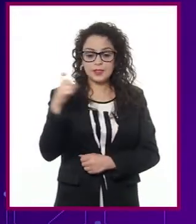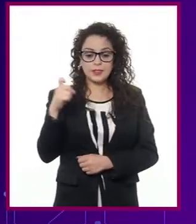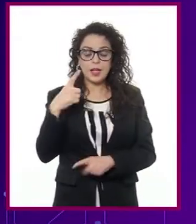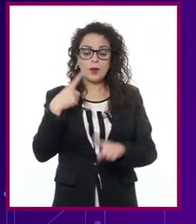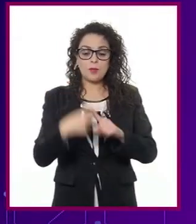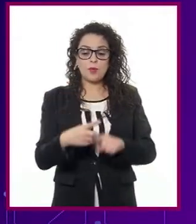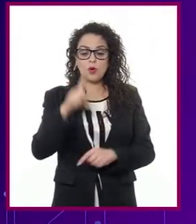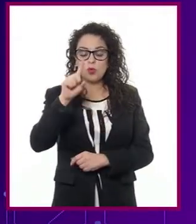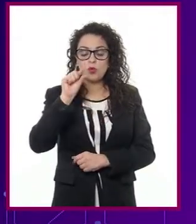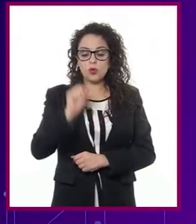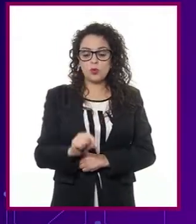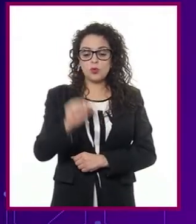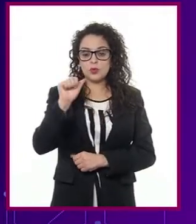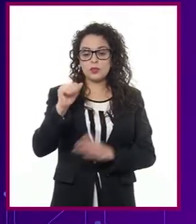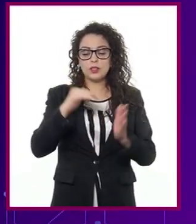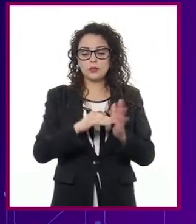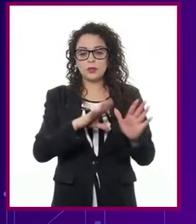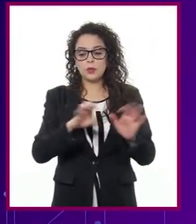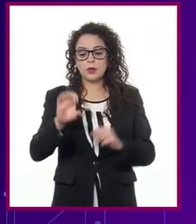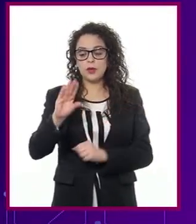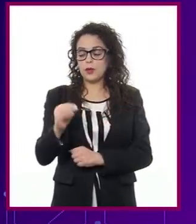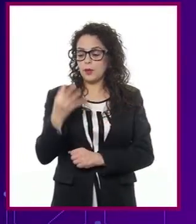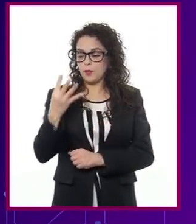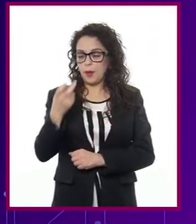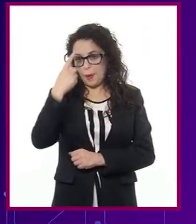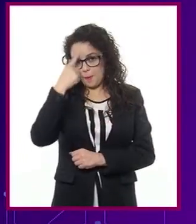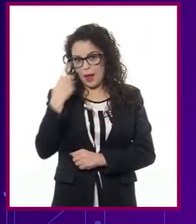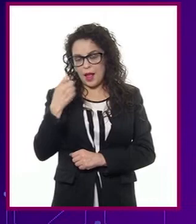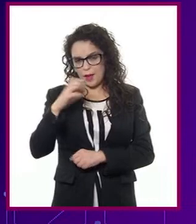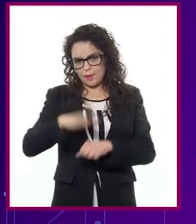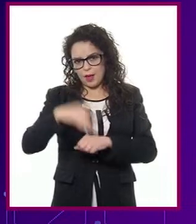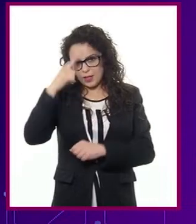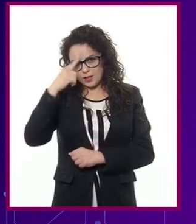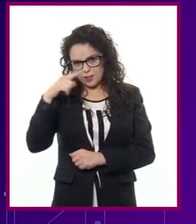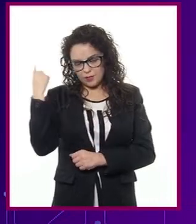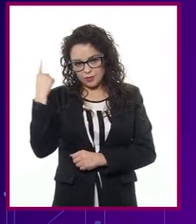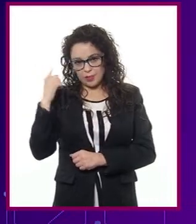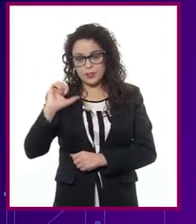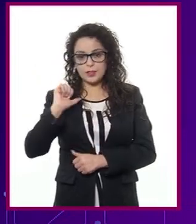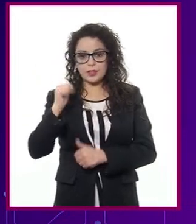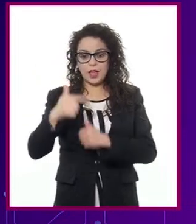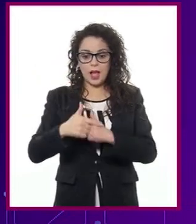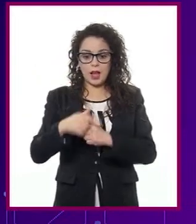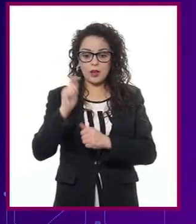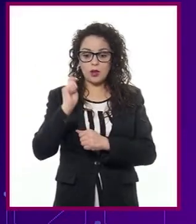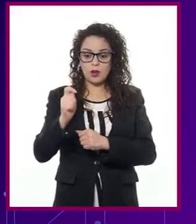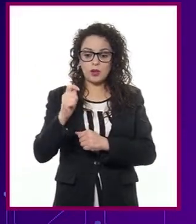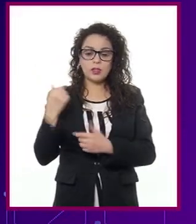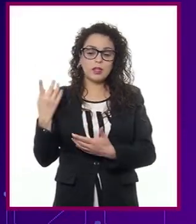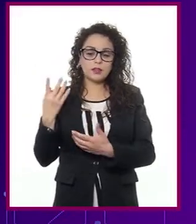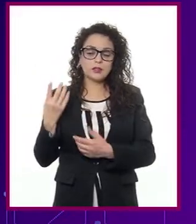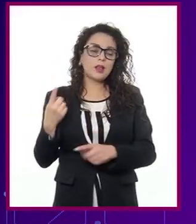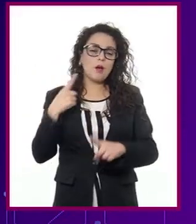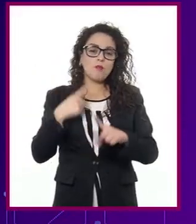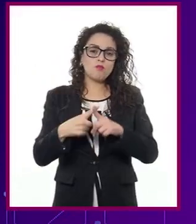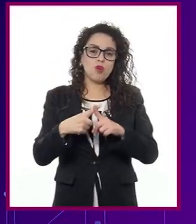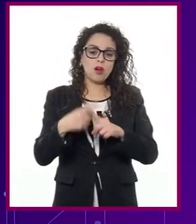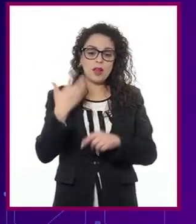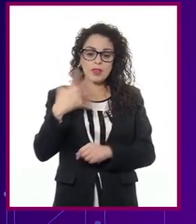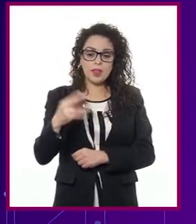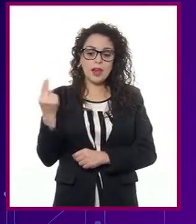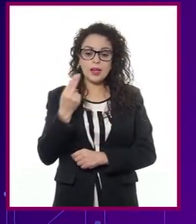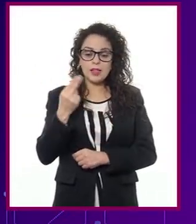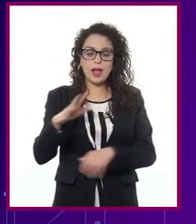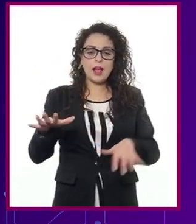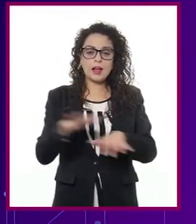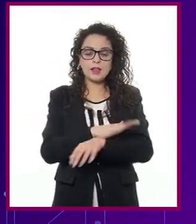1.6494. Para facilitar el procedimiento, sabemos que al multiplicar por alguna potencia de 10, solo se debe recorrer hacia la derecha el